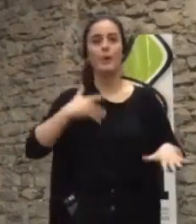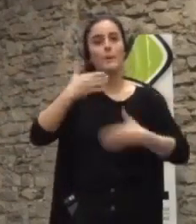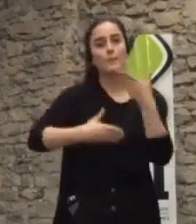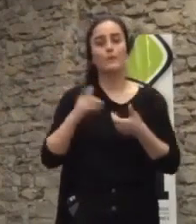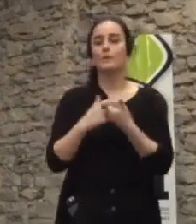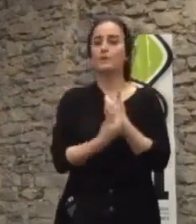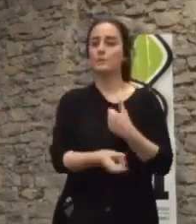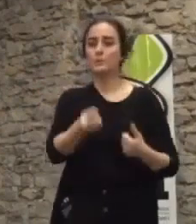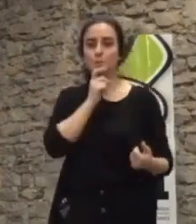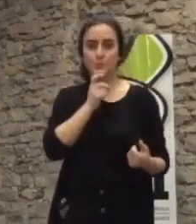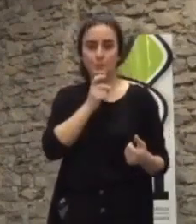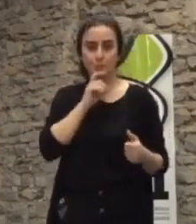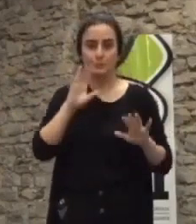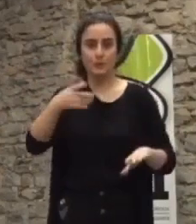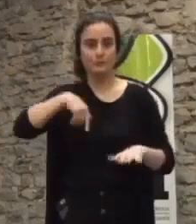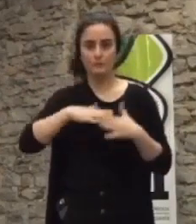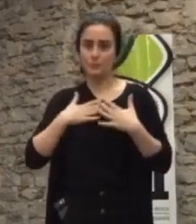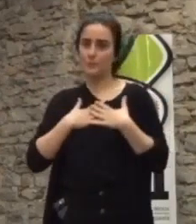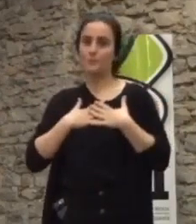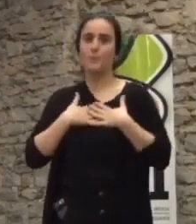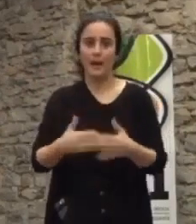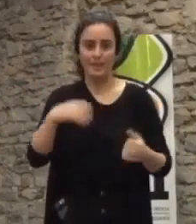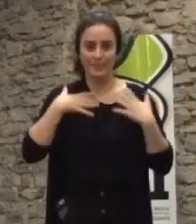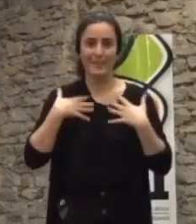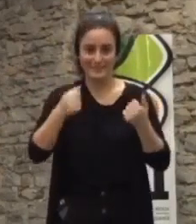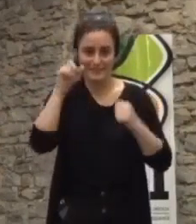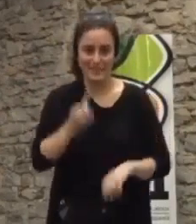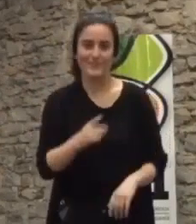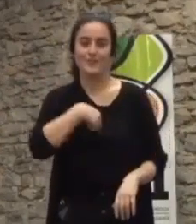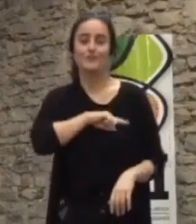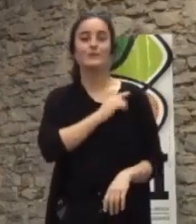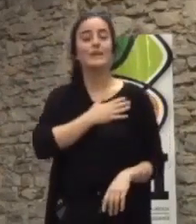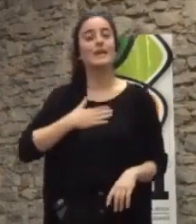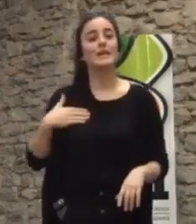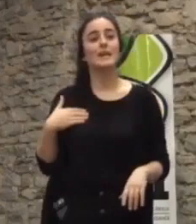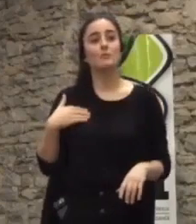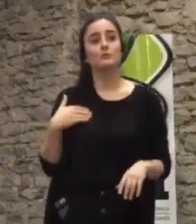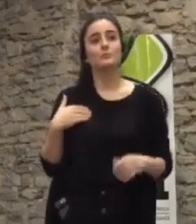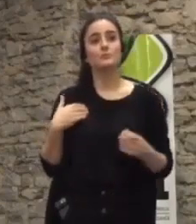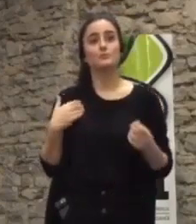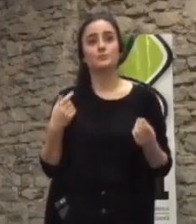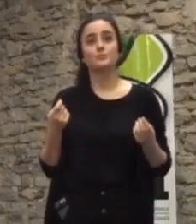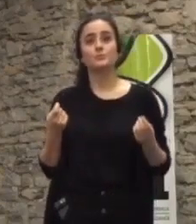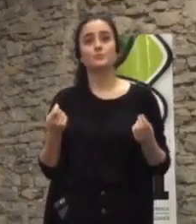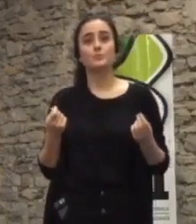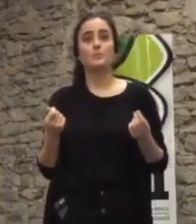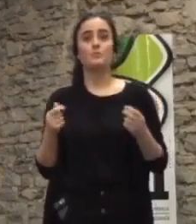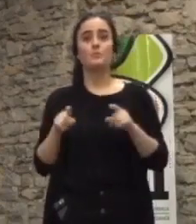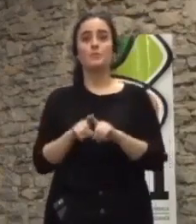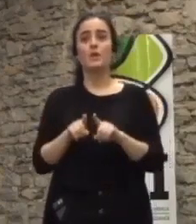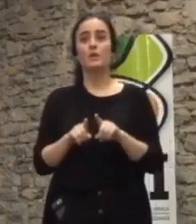son complejos, pero somos valientes desde la Red ZAS y queremos, bueno, que sea lo